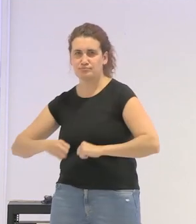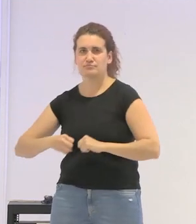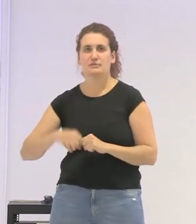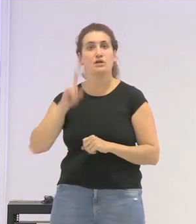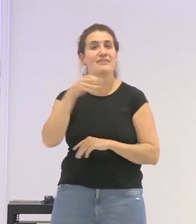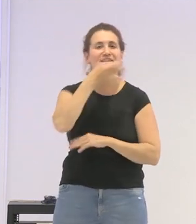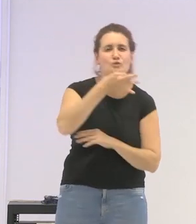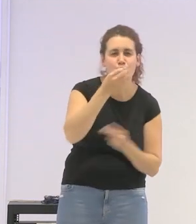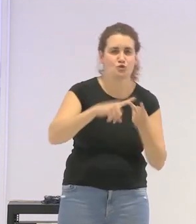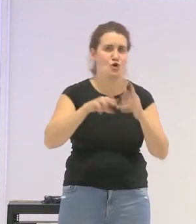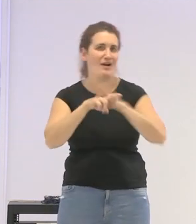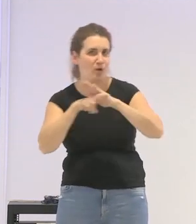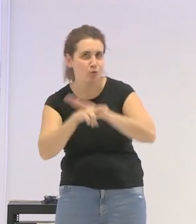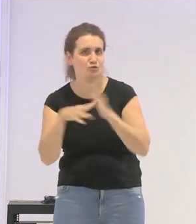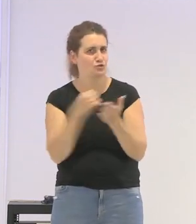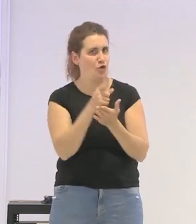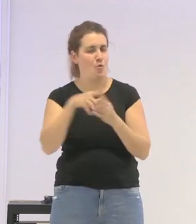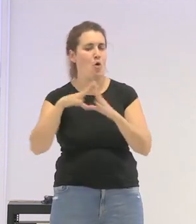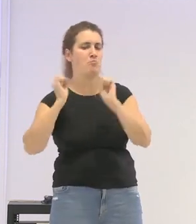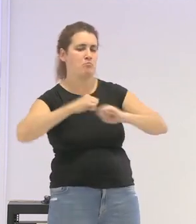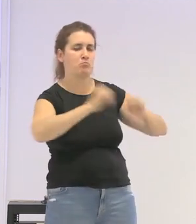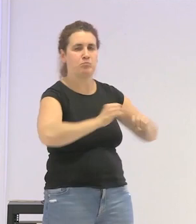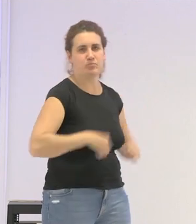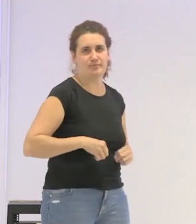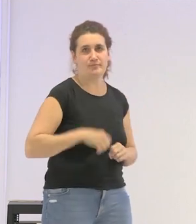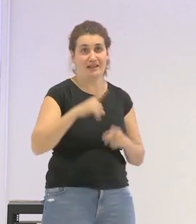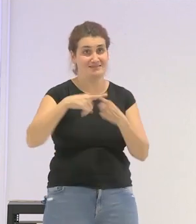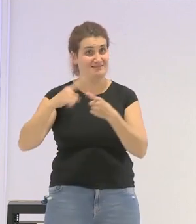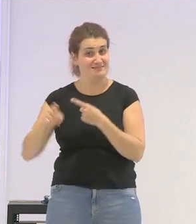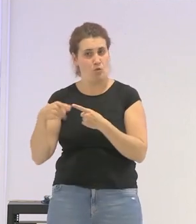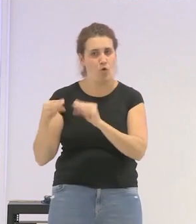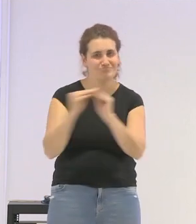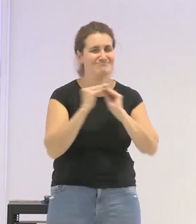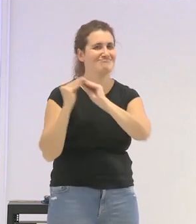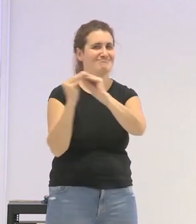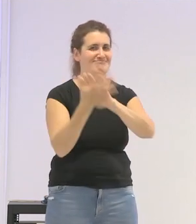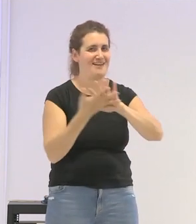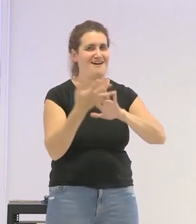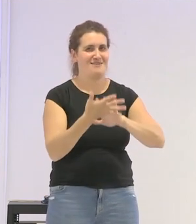coordinan en recursos, etcétera, ¿no? Entonces, bueno, esos elementos se ponen ahí en común.